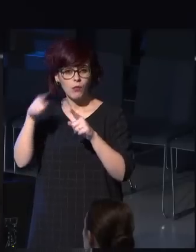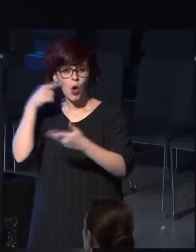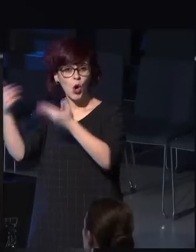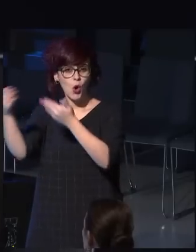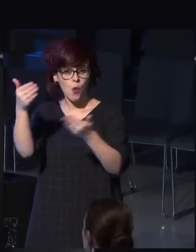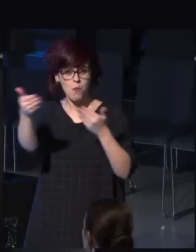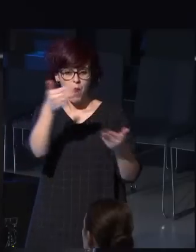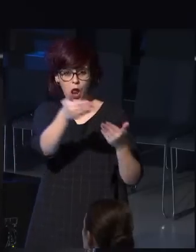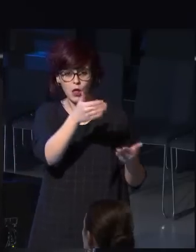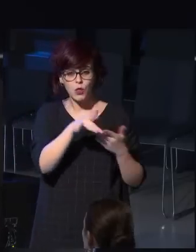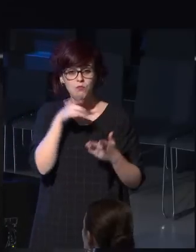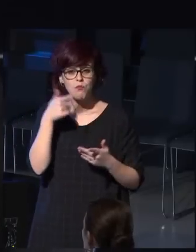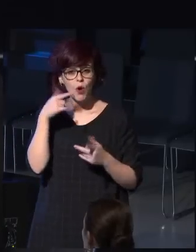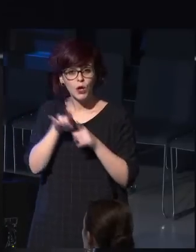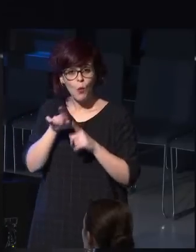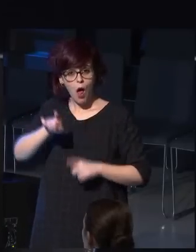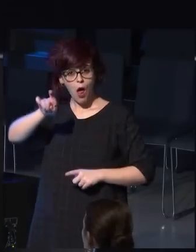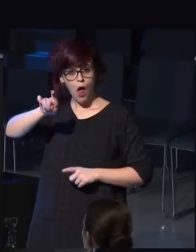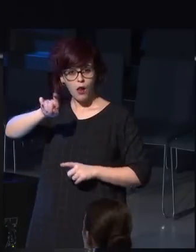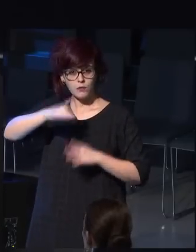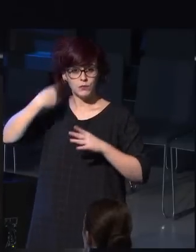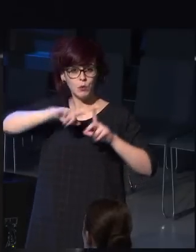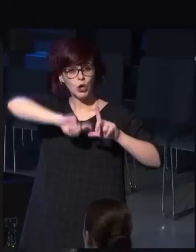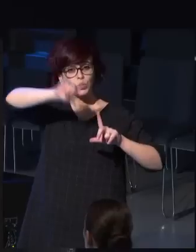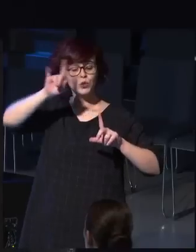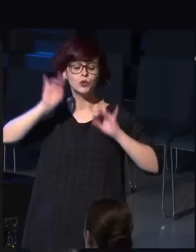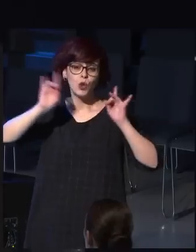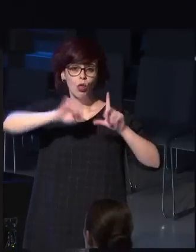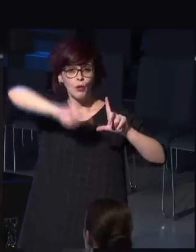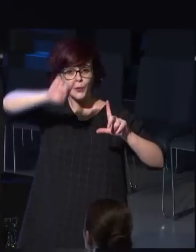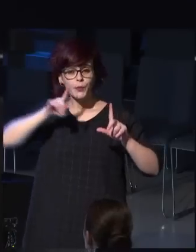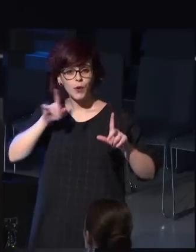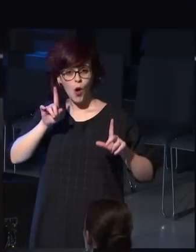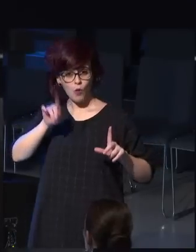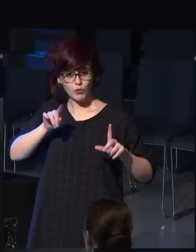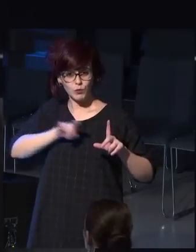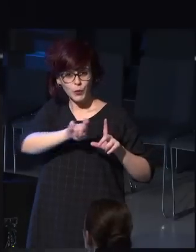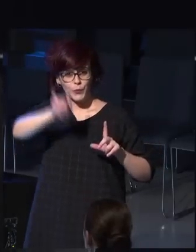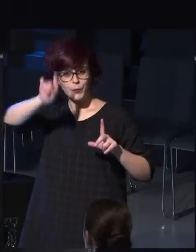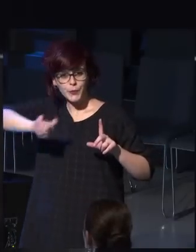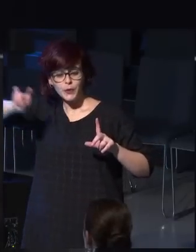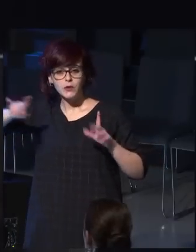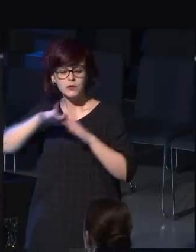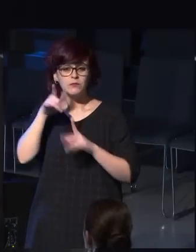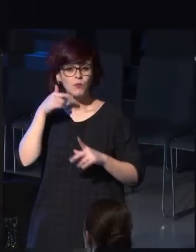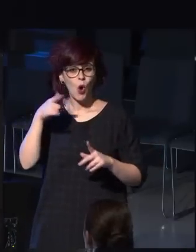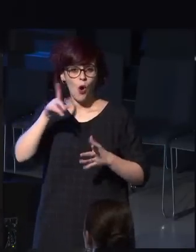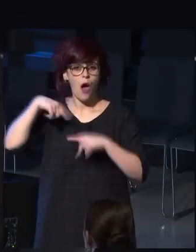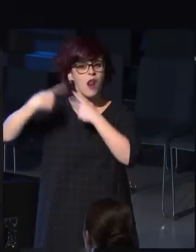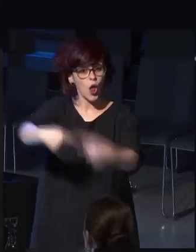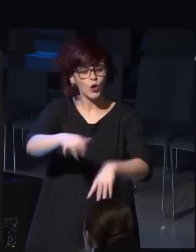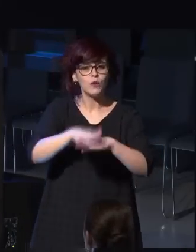con un cursor que vas moviendo y vas viendo cómo va cambiando el sonido, cómo... La versión analógica tiene, pues, tema más seco, es un poco